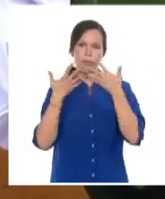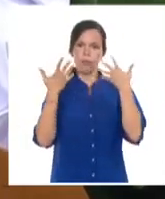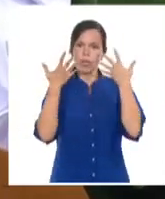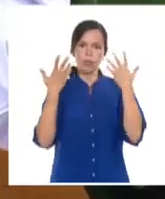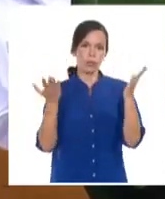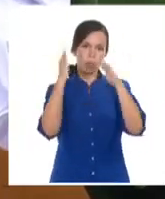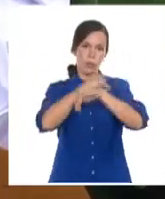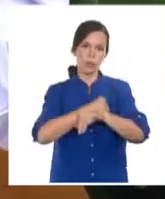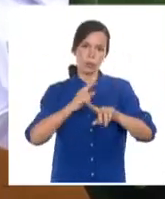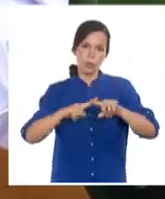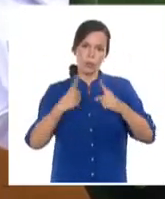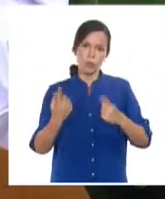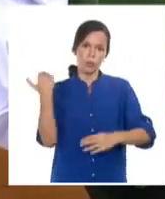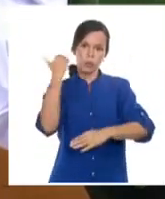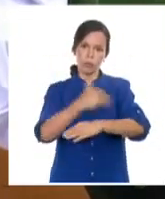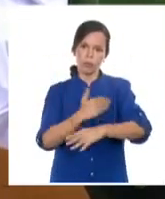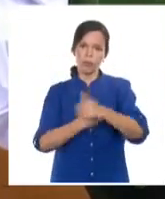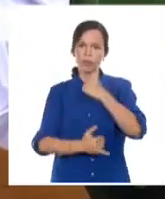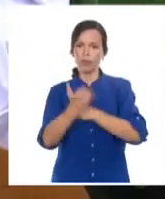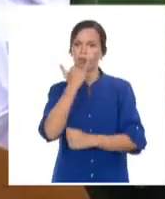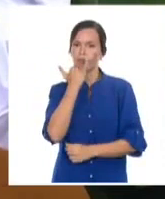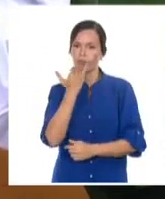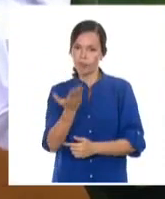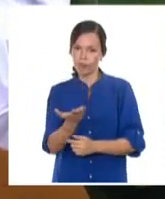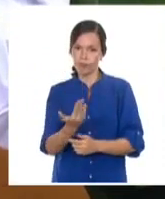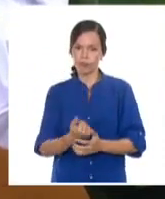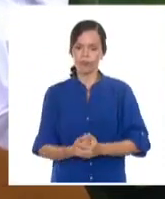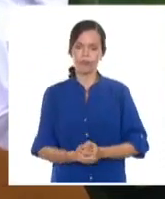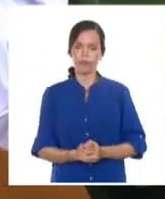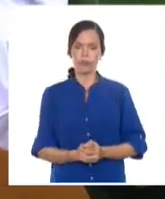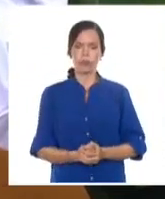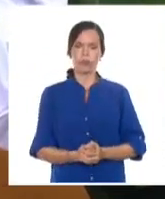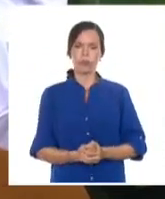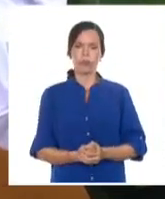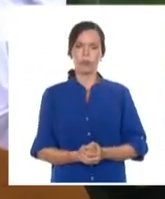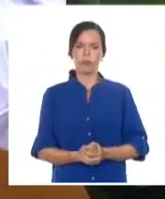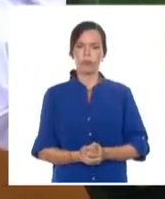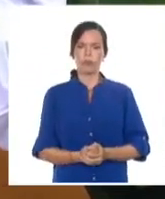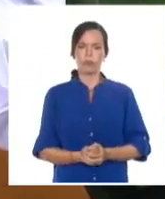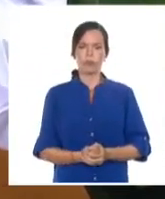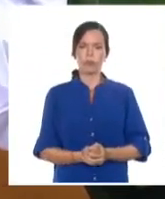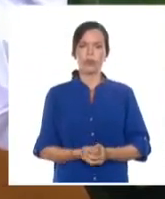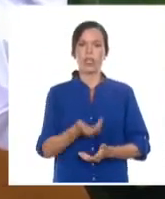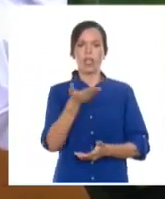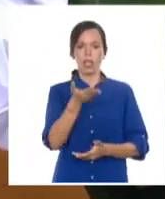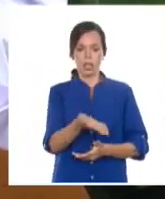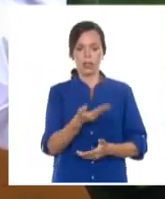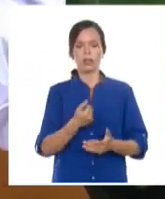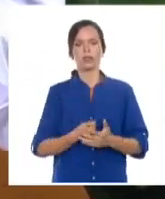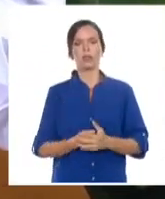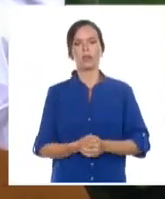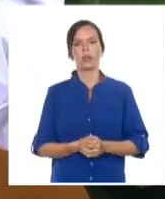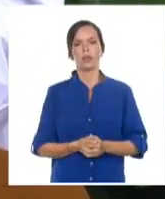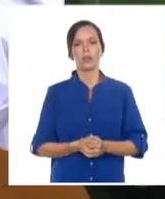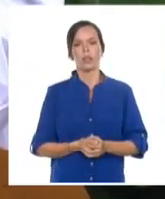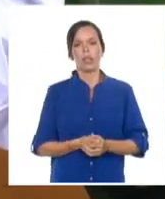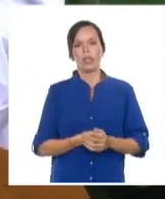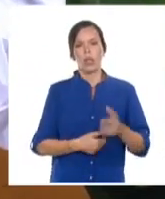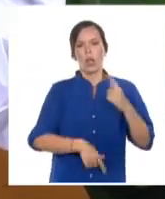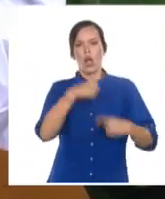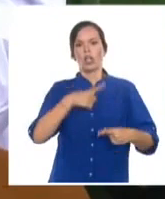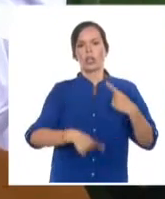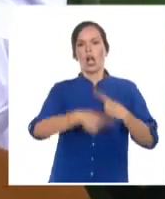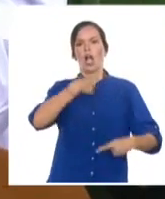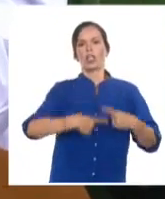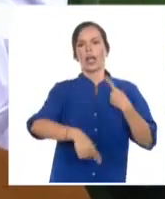nuestro pueblo con un cinismo sorprendente los mismos que nos llevan a niveles extremos de afixia se presentan como